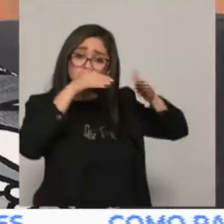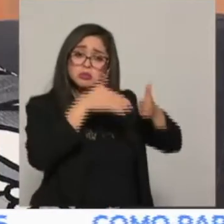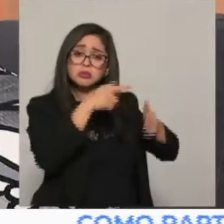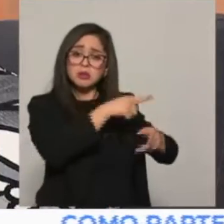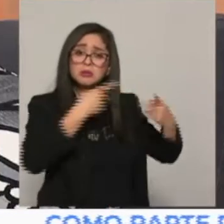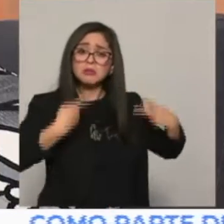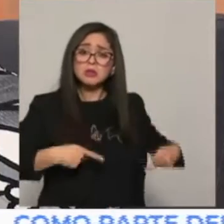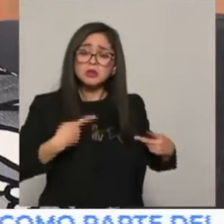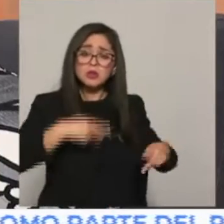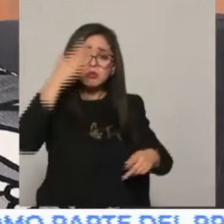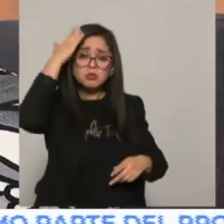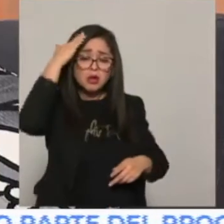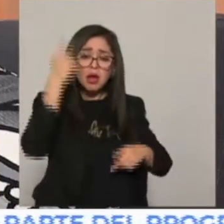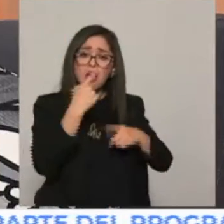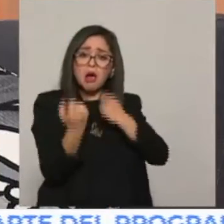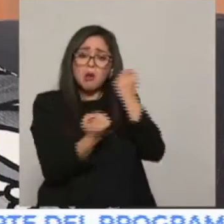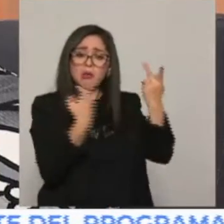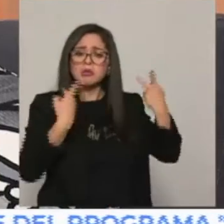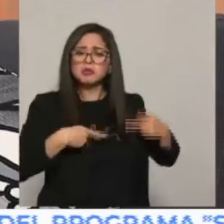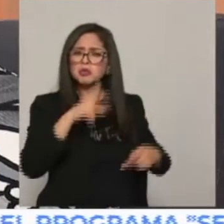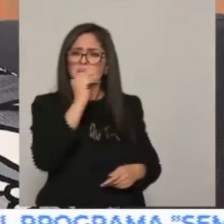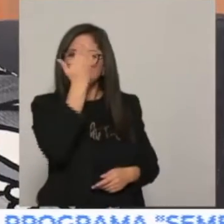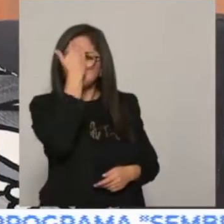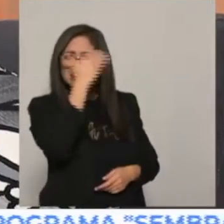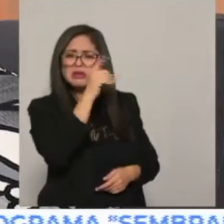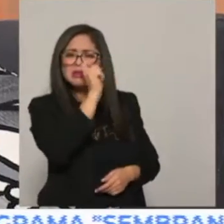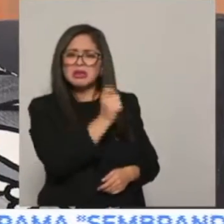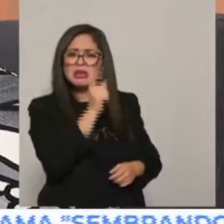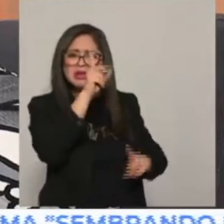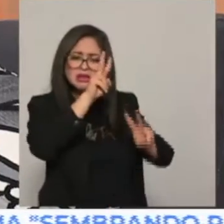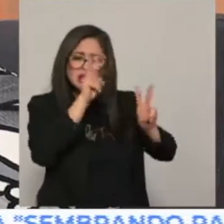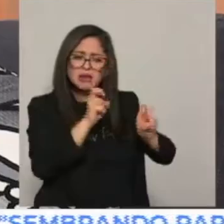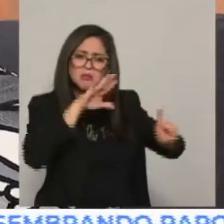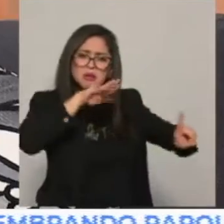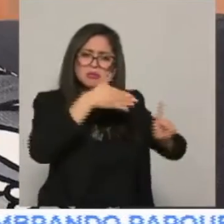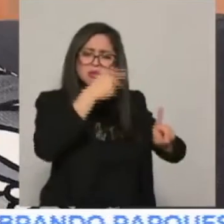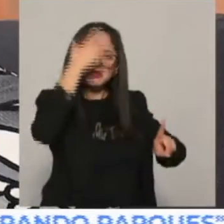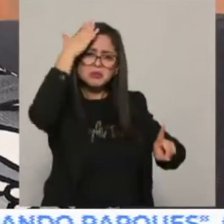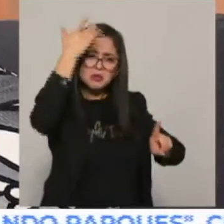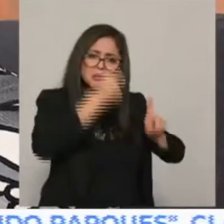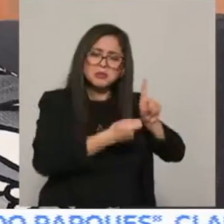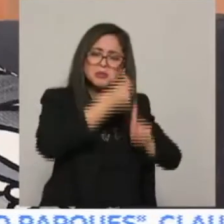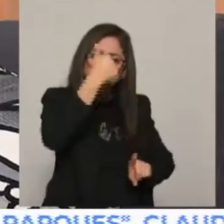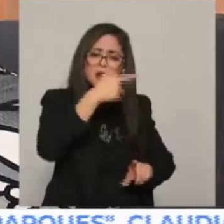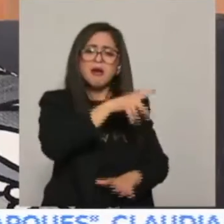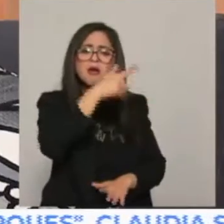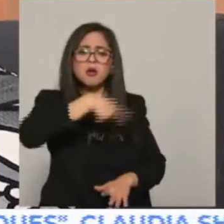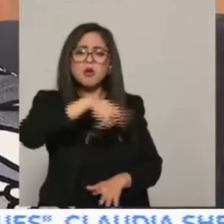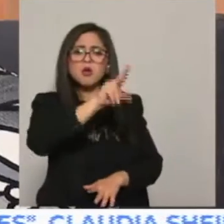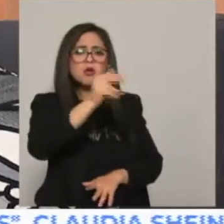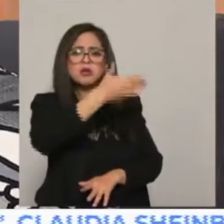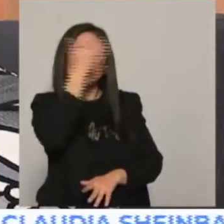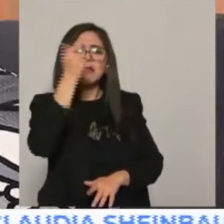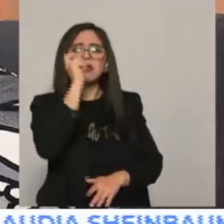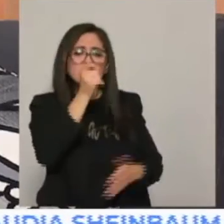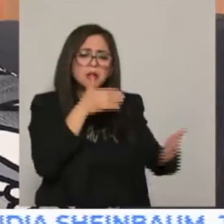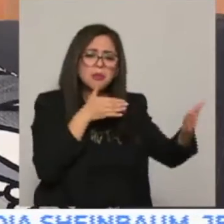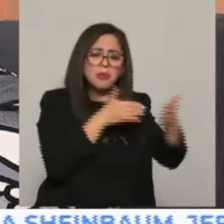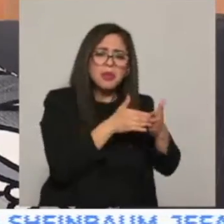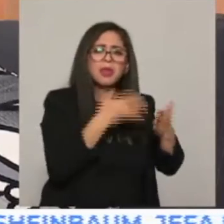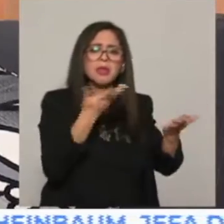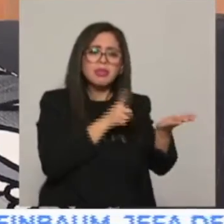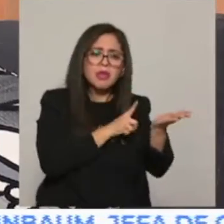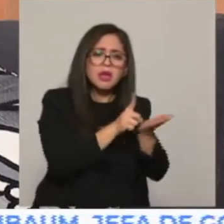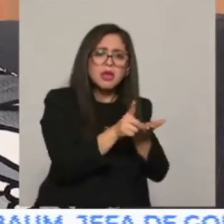no desconocemos por completo qué es un grupo de atención prioritaria, que desconocemos por completo cuáles son los obstáculos, derechos,